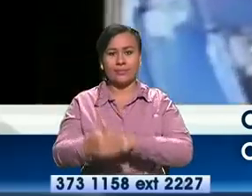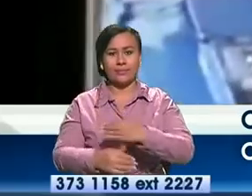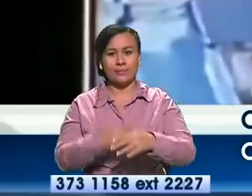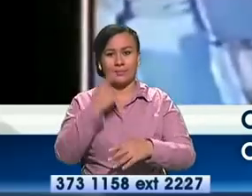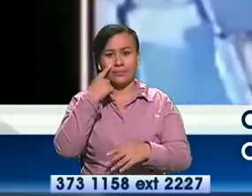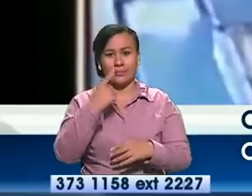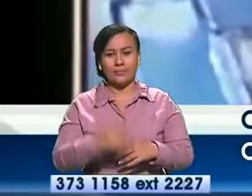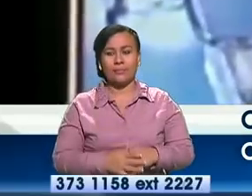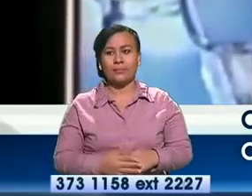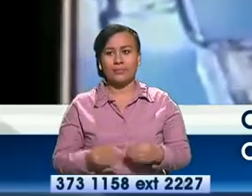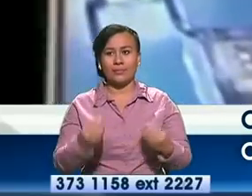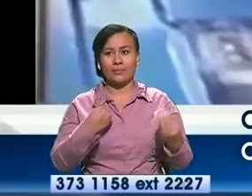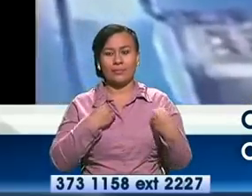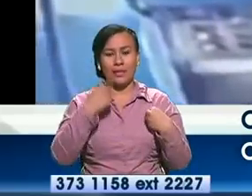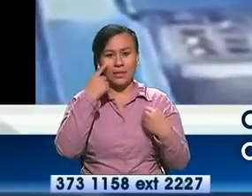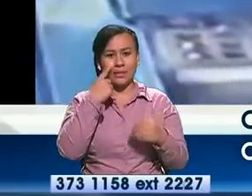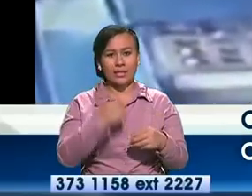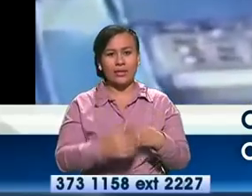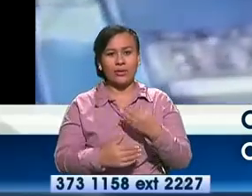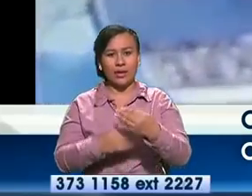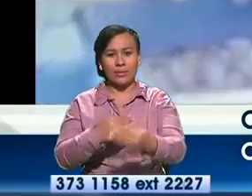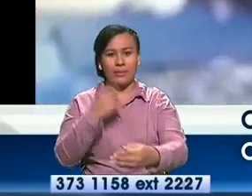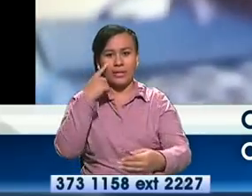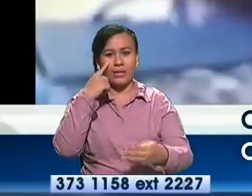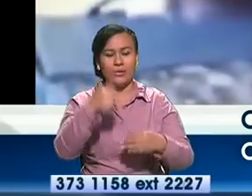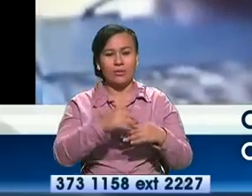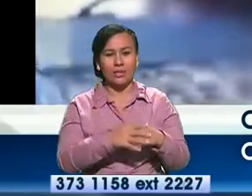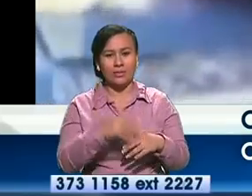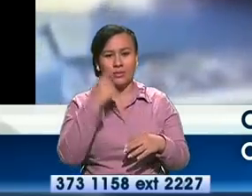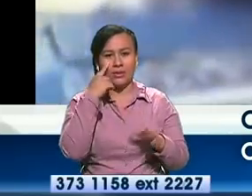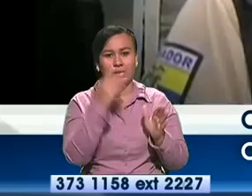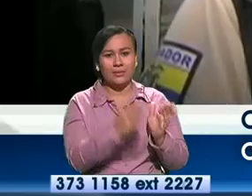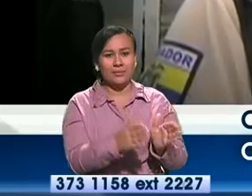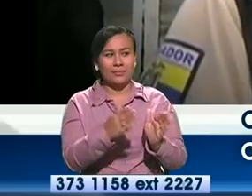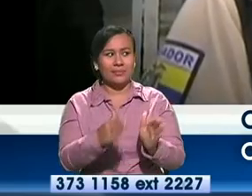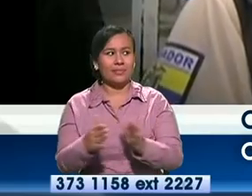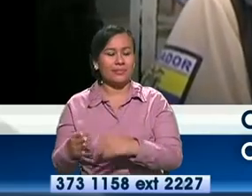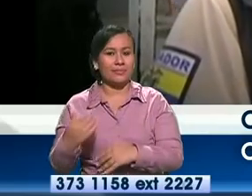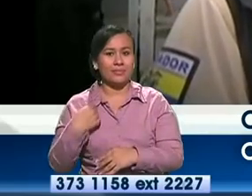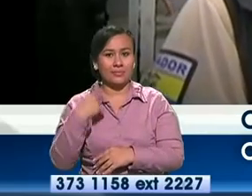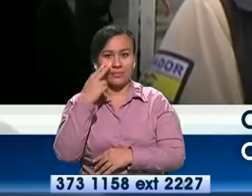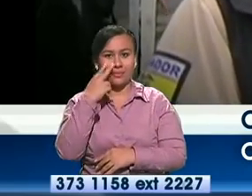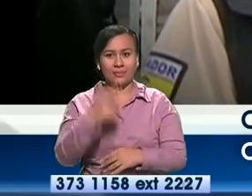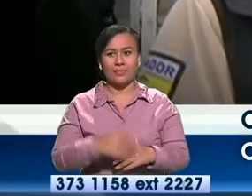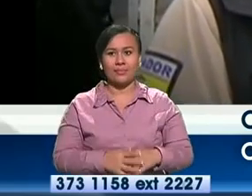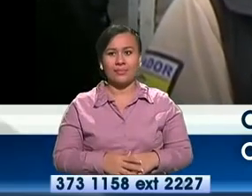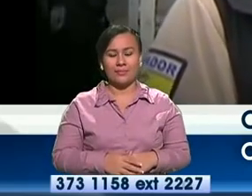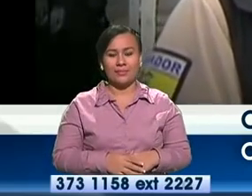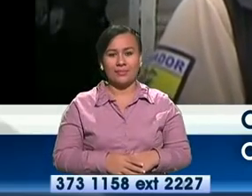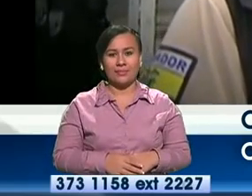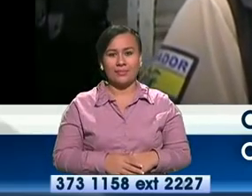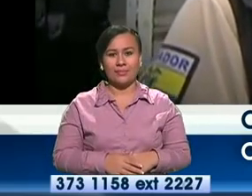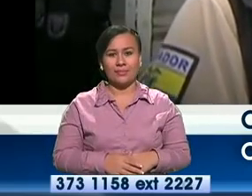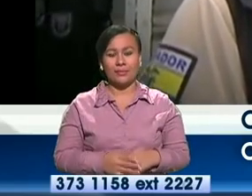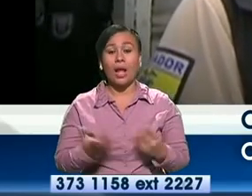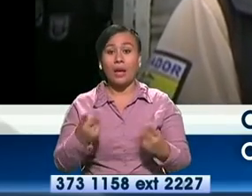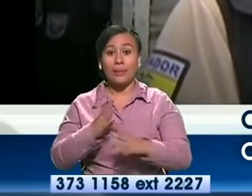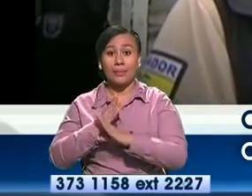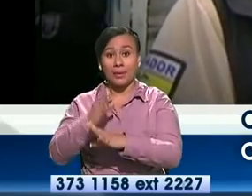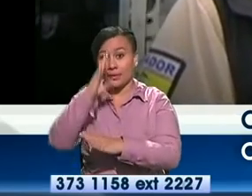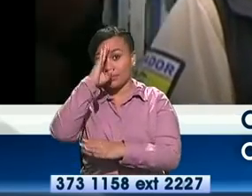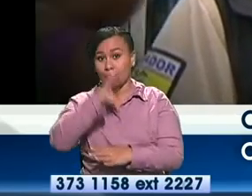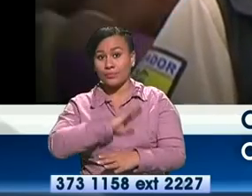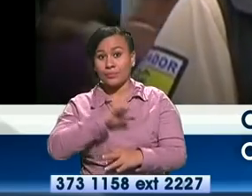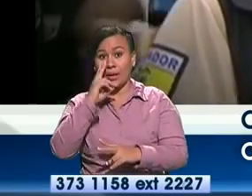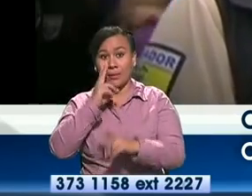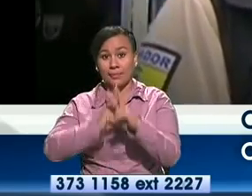implicados. Estamos nosotros ya atrás de la pista de las personas sospechosas, como policía preventiva y también como la policía investigativa